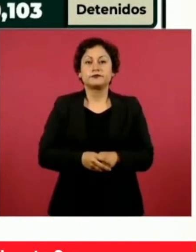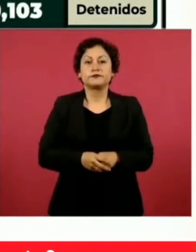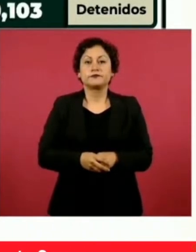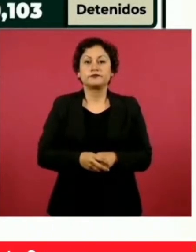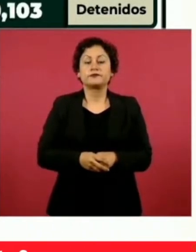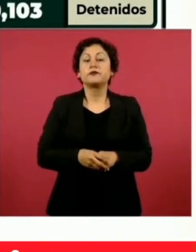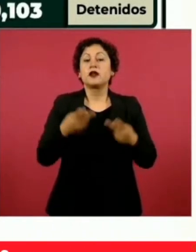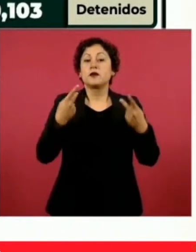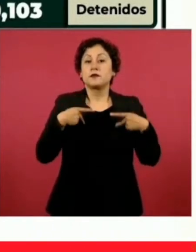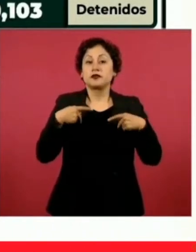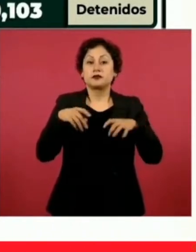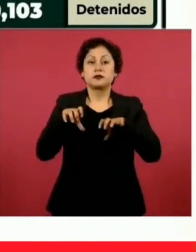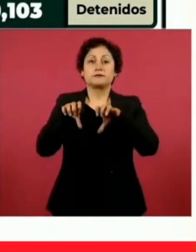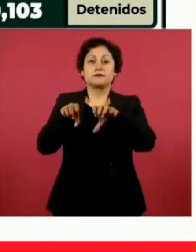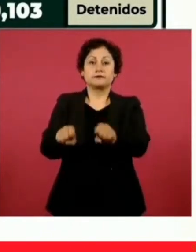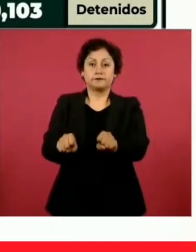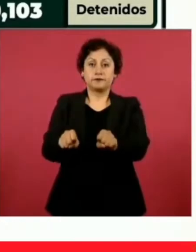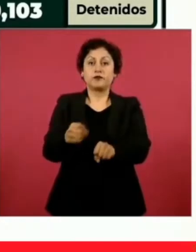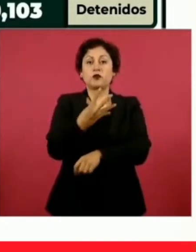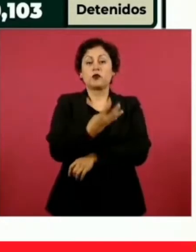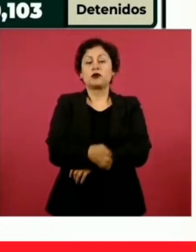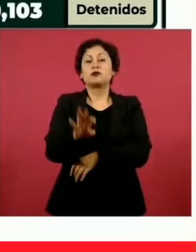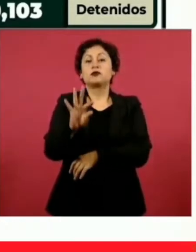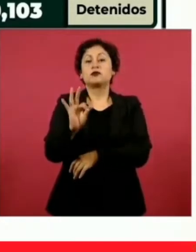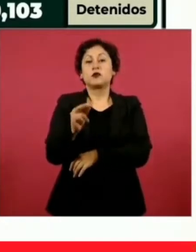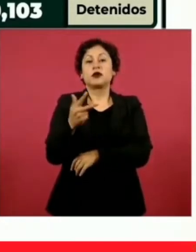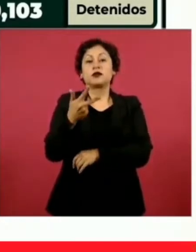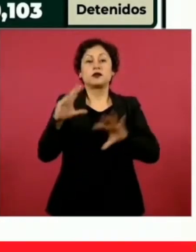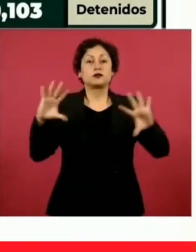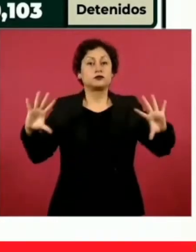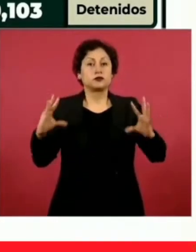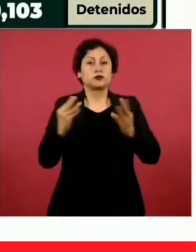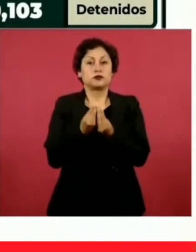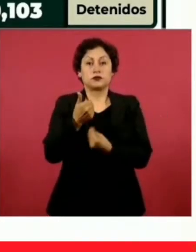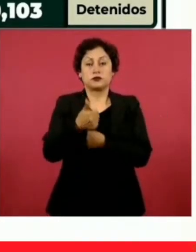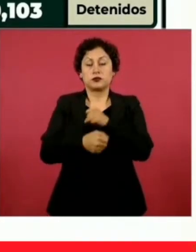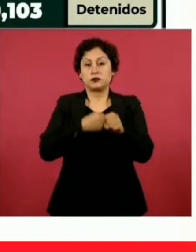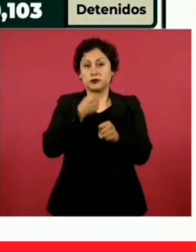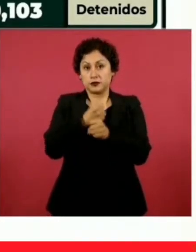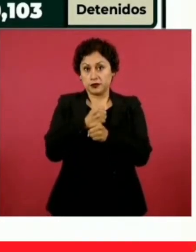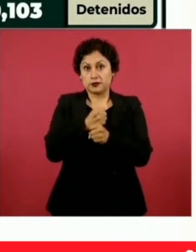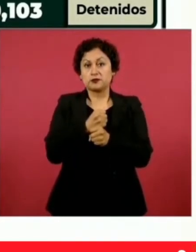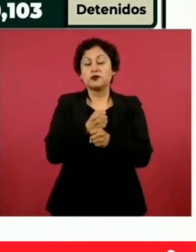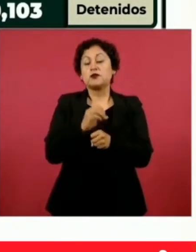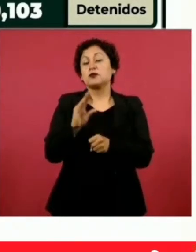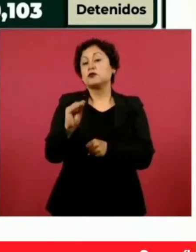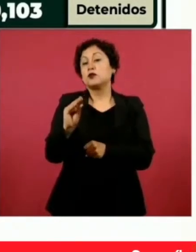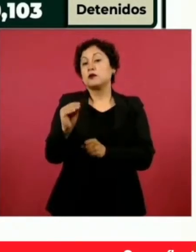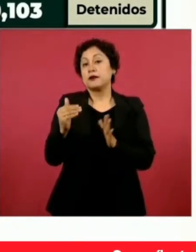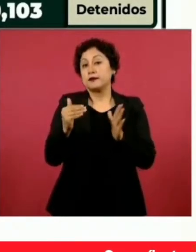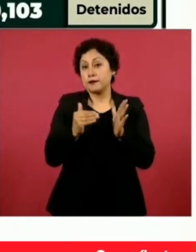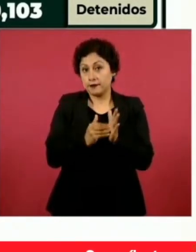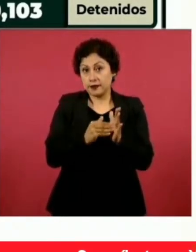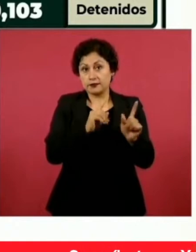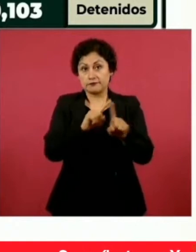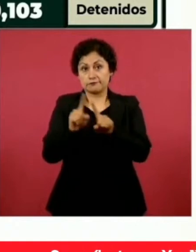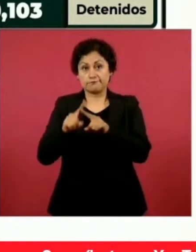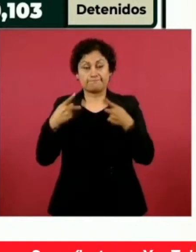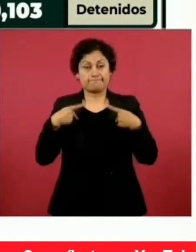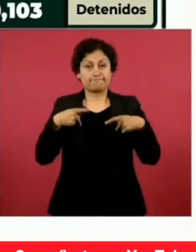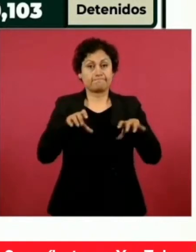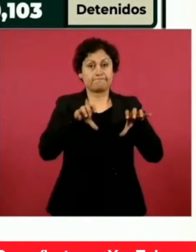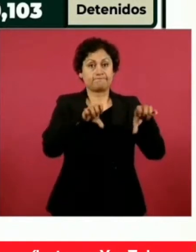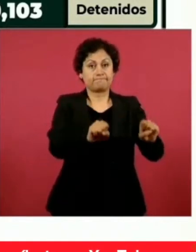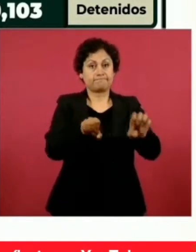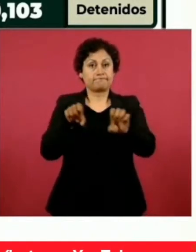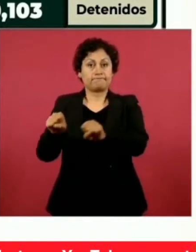detenidos fueron 448 en total llevamos en el sexenio más de 990,000 elementos detenidos